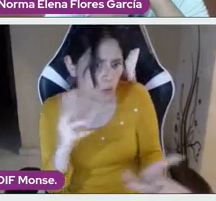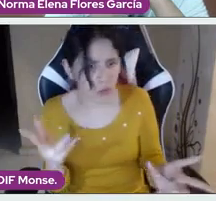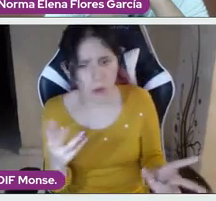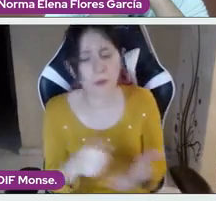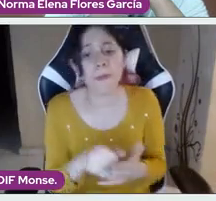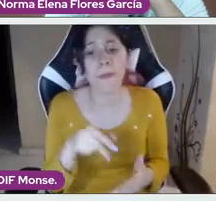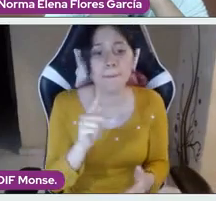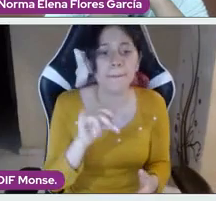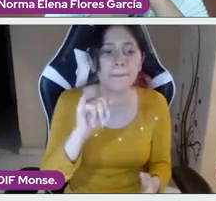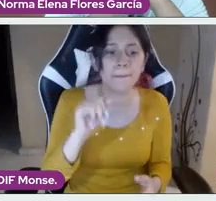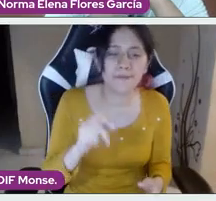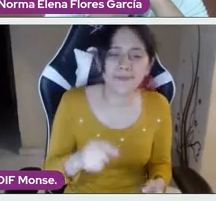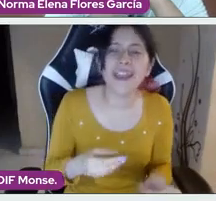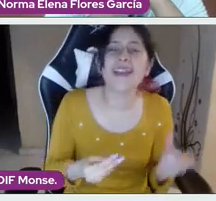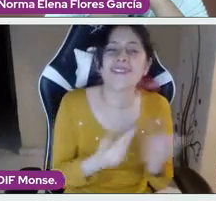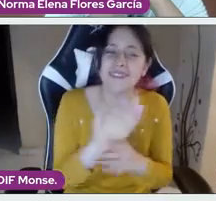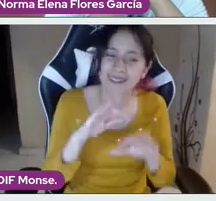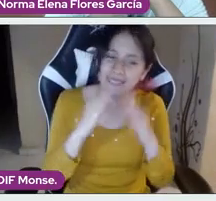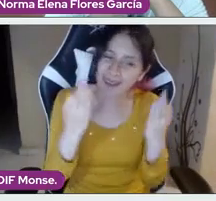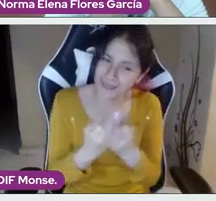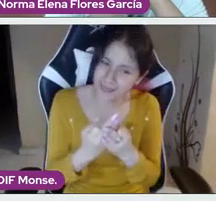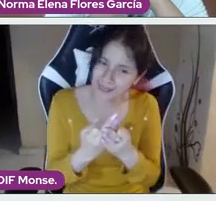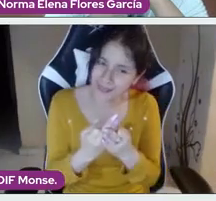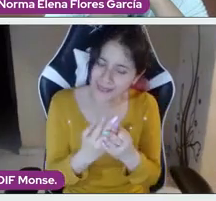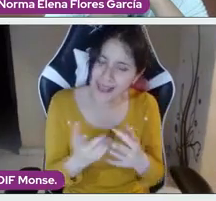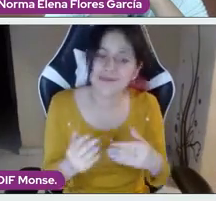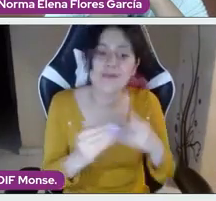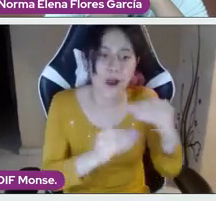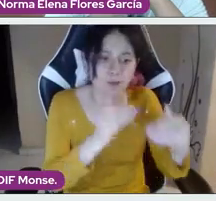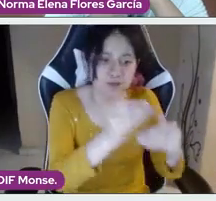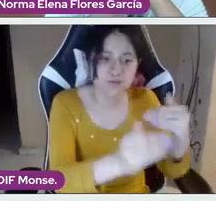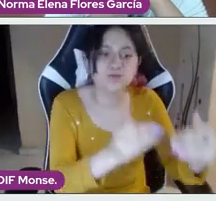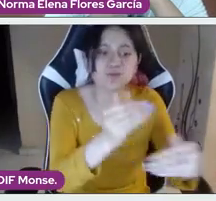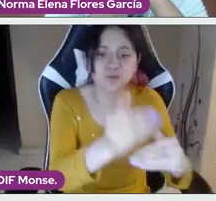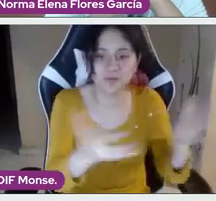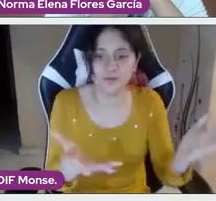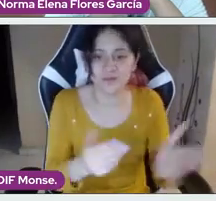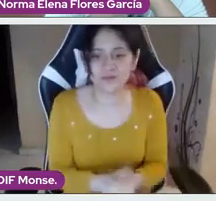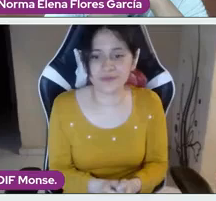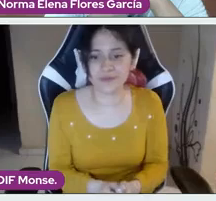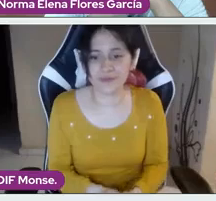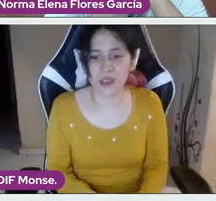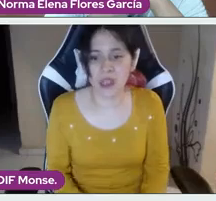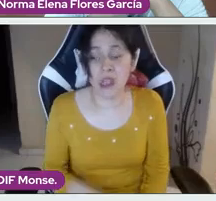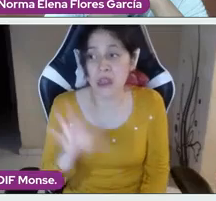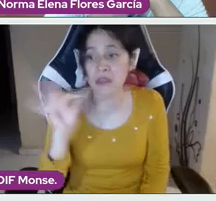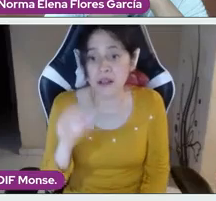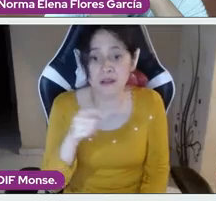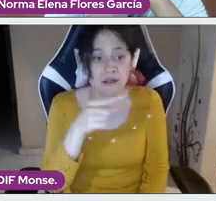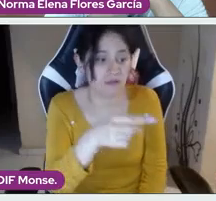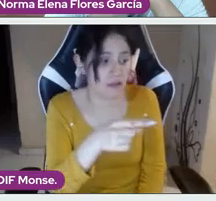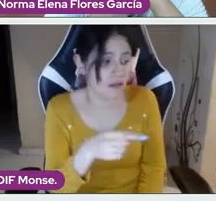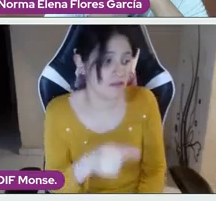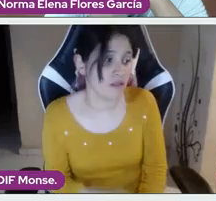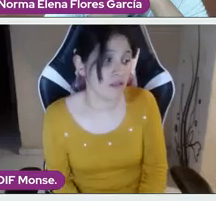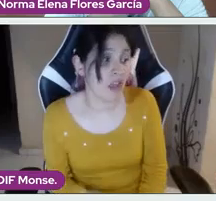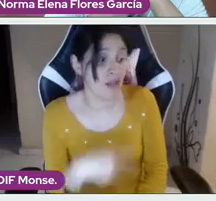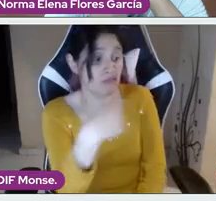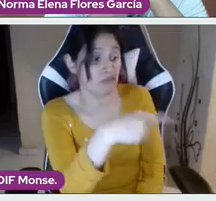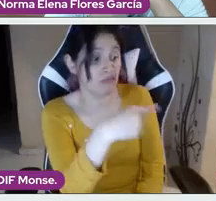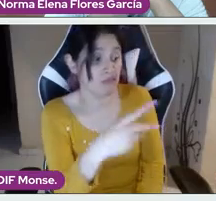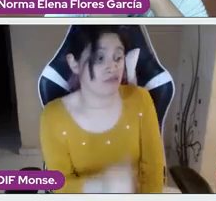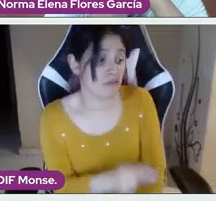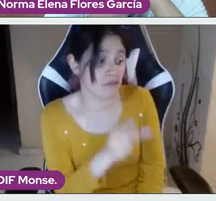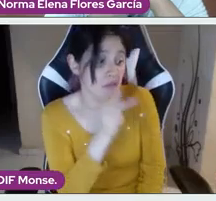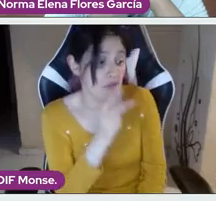en defensa propia, ¿no? O sea, que también te van a dejar, si en algún momento te están dice, ay, es que tus papás se separaron, pues en algún momento tú